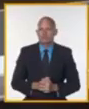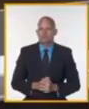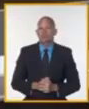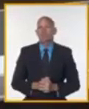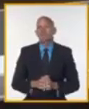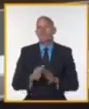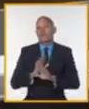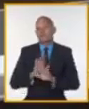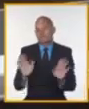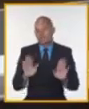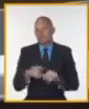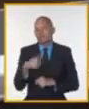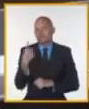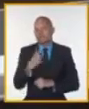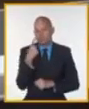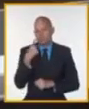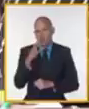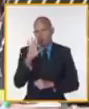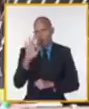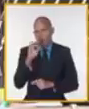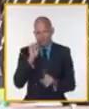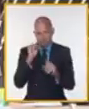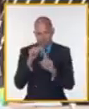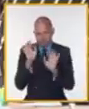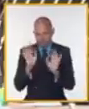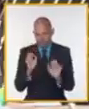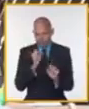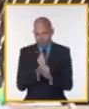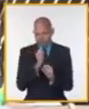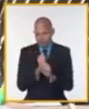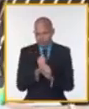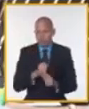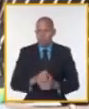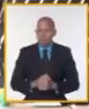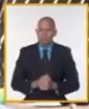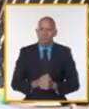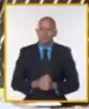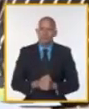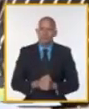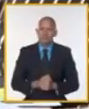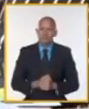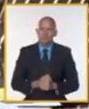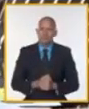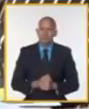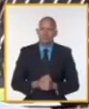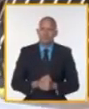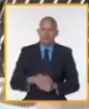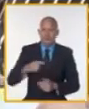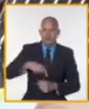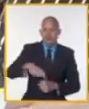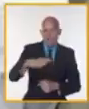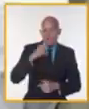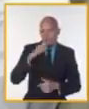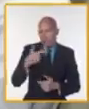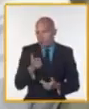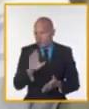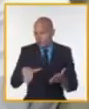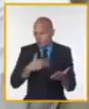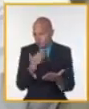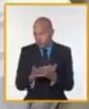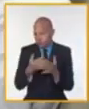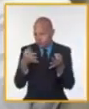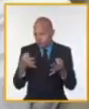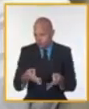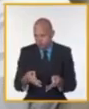8 objetivos, pero dando prioridad a la presentación y aprobación de las propuestas que tributen en